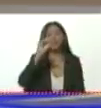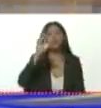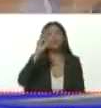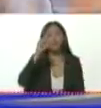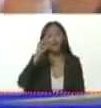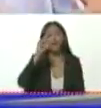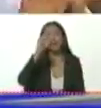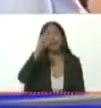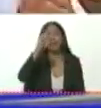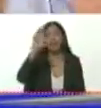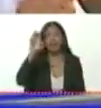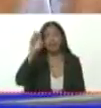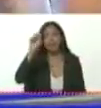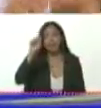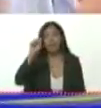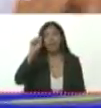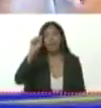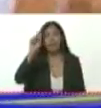están solicitando